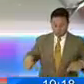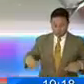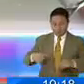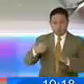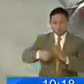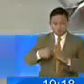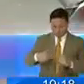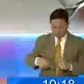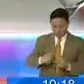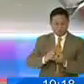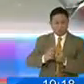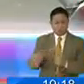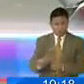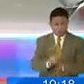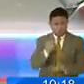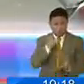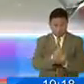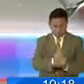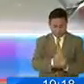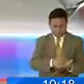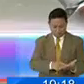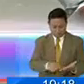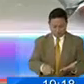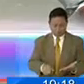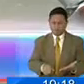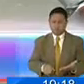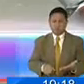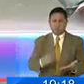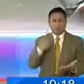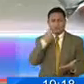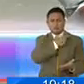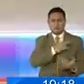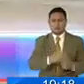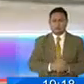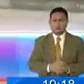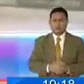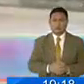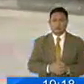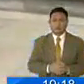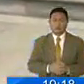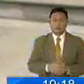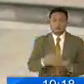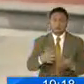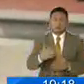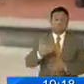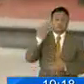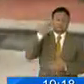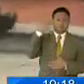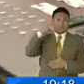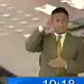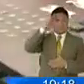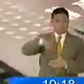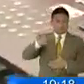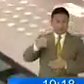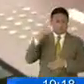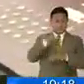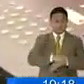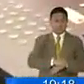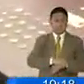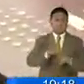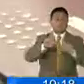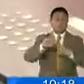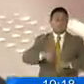un número de igual manera, no corresponde a la identificación de la moto. En los últimos días, la policía ha logrado la captura de